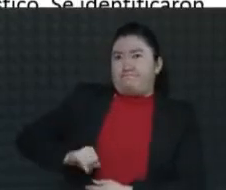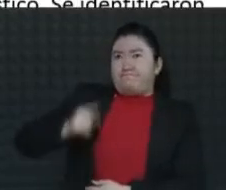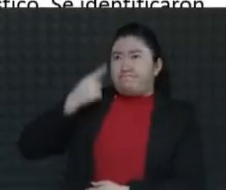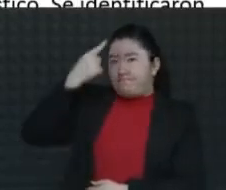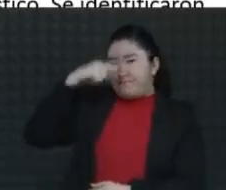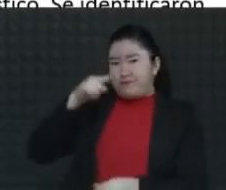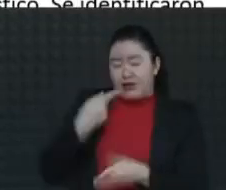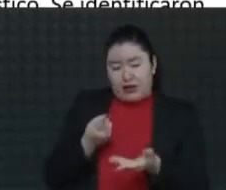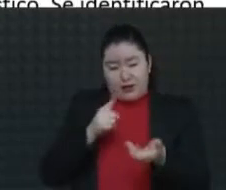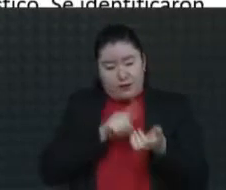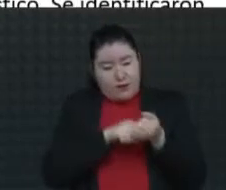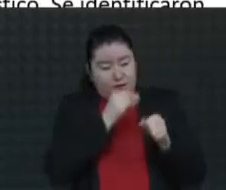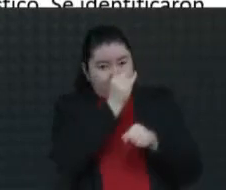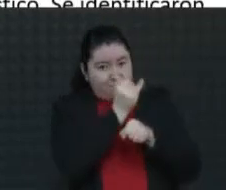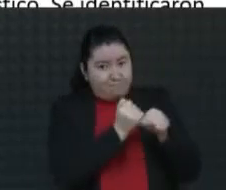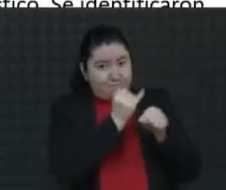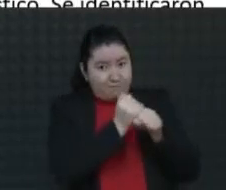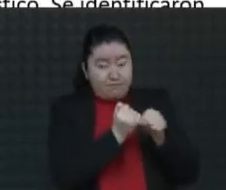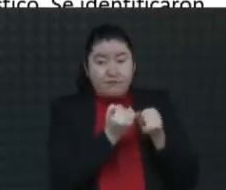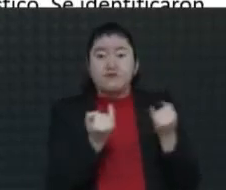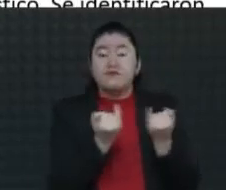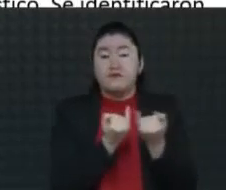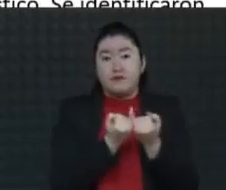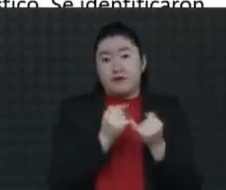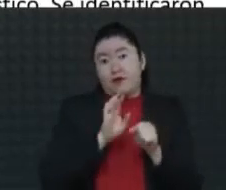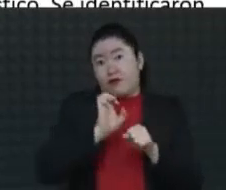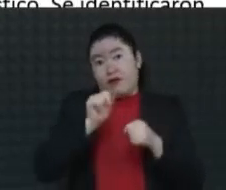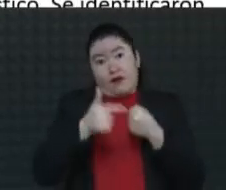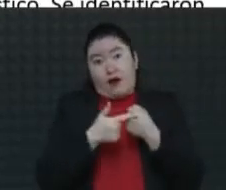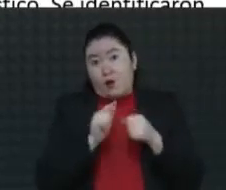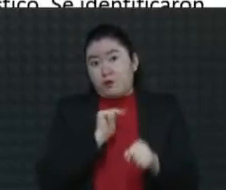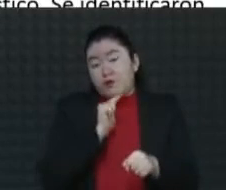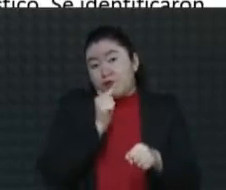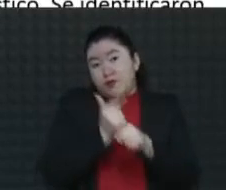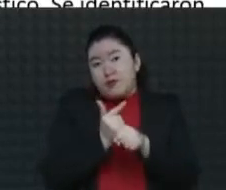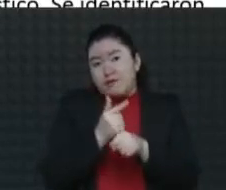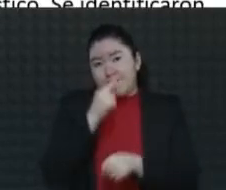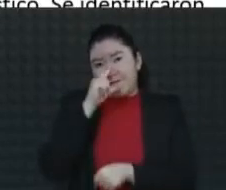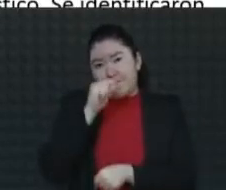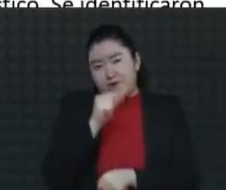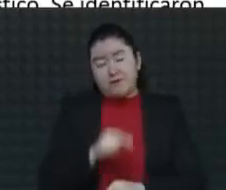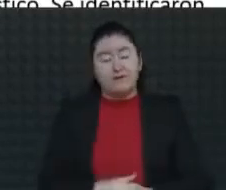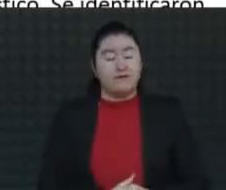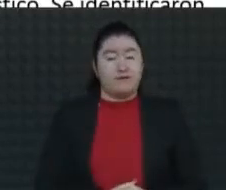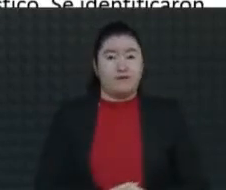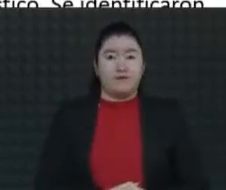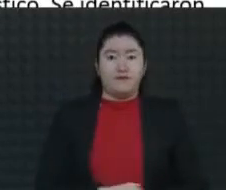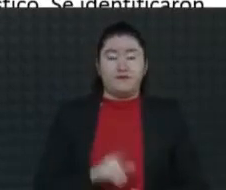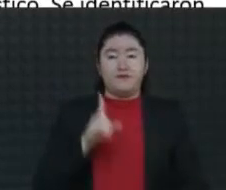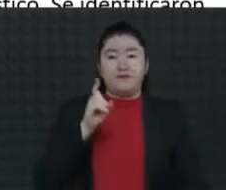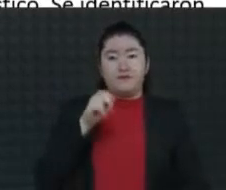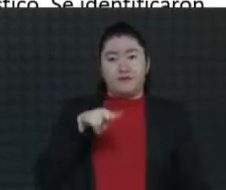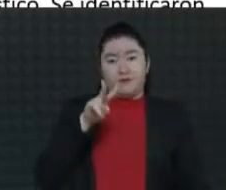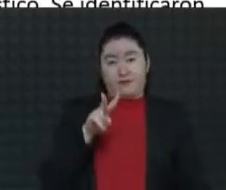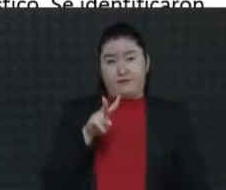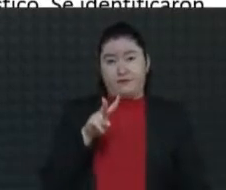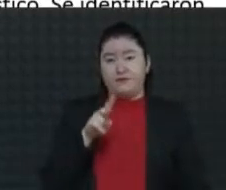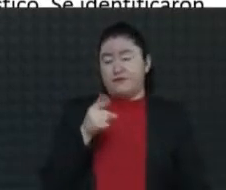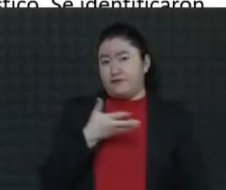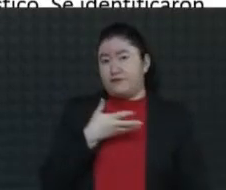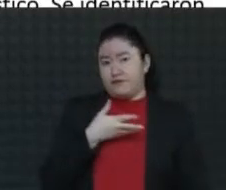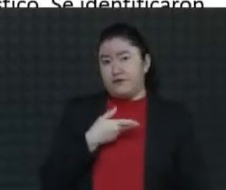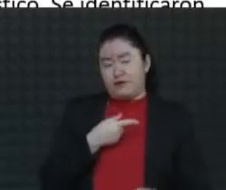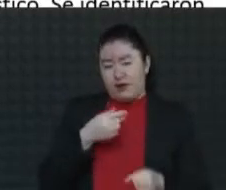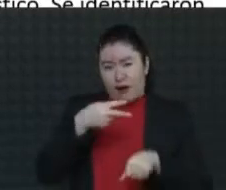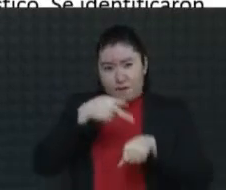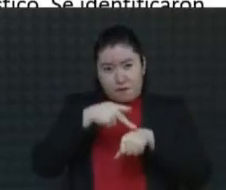integrar elementos a la ubicación o mecanismos de la falla primaria. DNB obtuvo muestras de los elementos de concreto